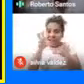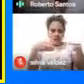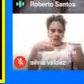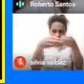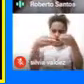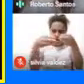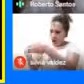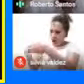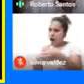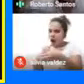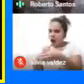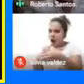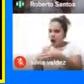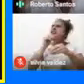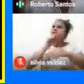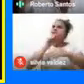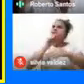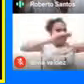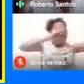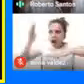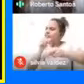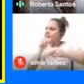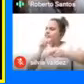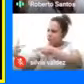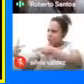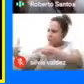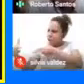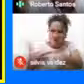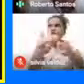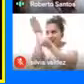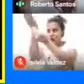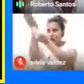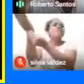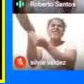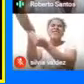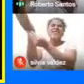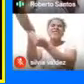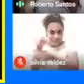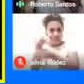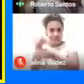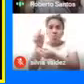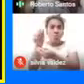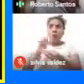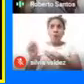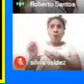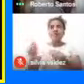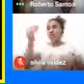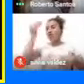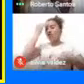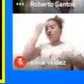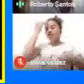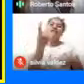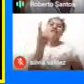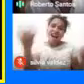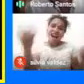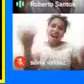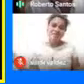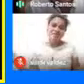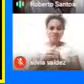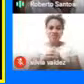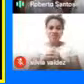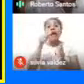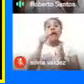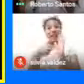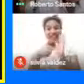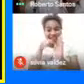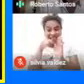montañas Hablar de los ríos Como lugares sagrados Digamos que eso No No es una conciencia Que se tiene Entonces En ese